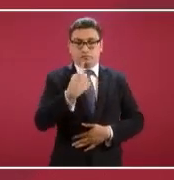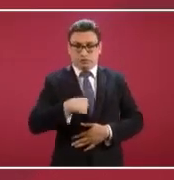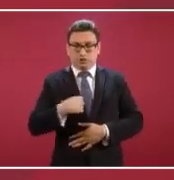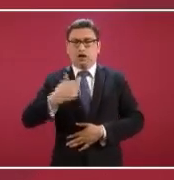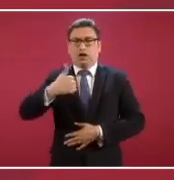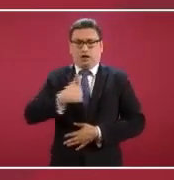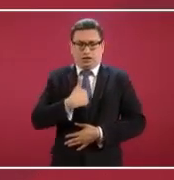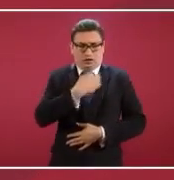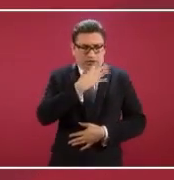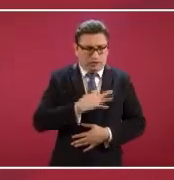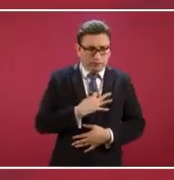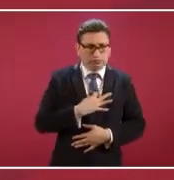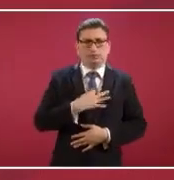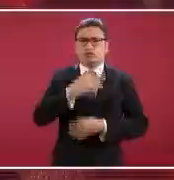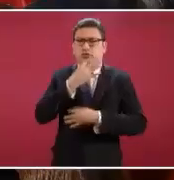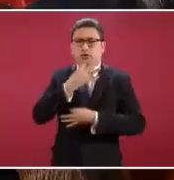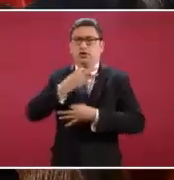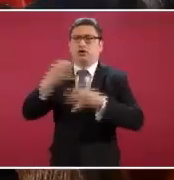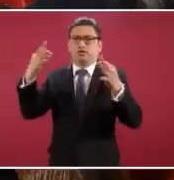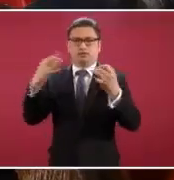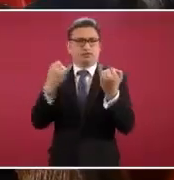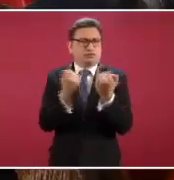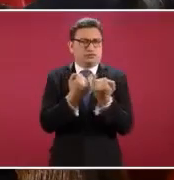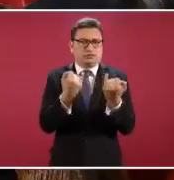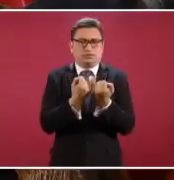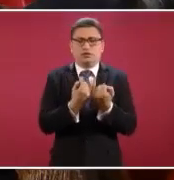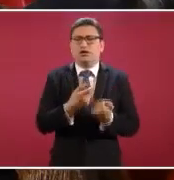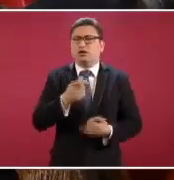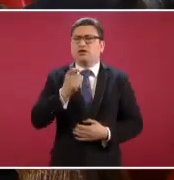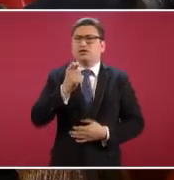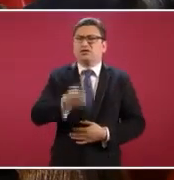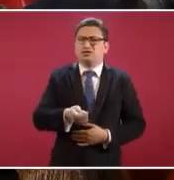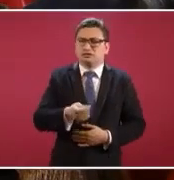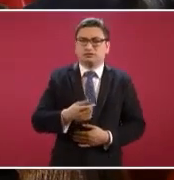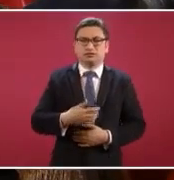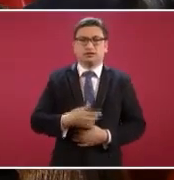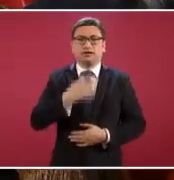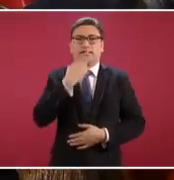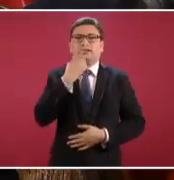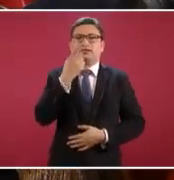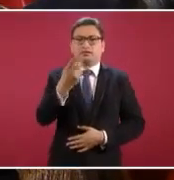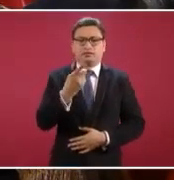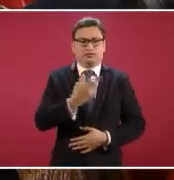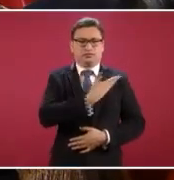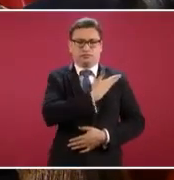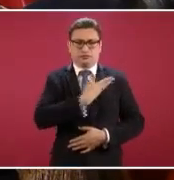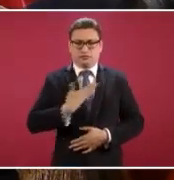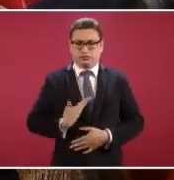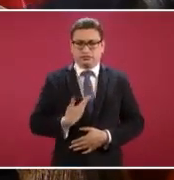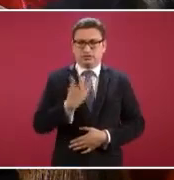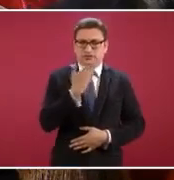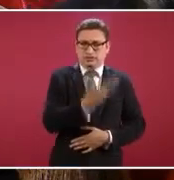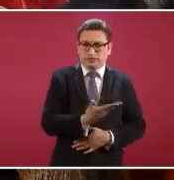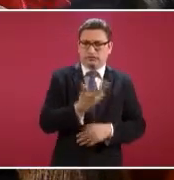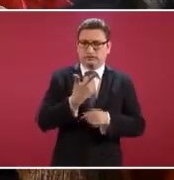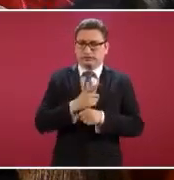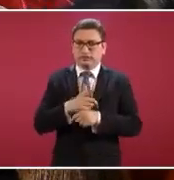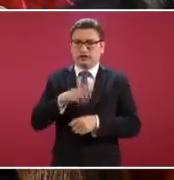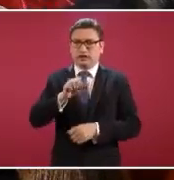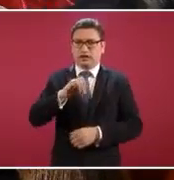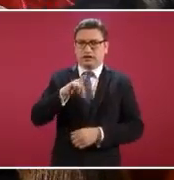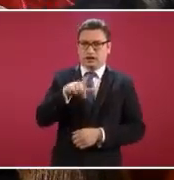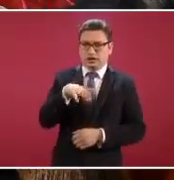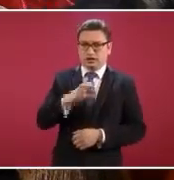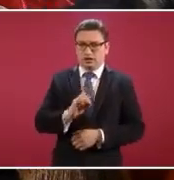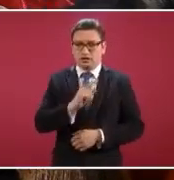manera textual, diciendo: el presidente de la República, el licenciado Andrés Manuel López Obrador,